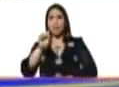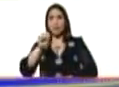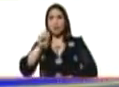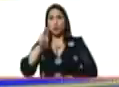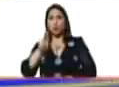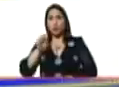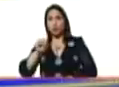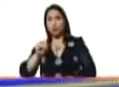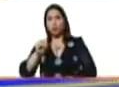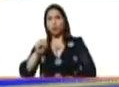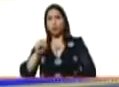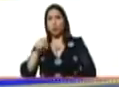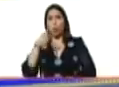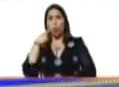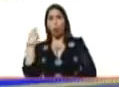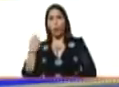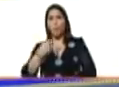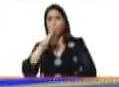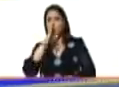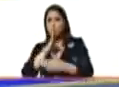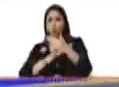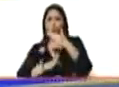Hombre humilde,